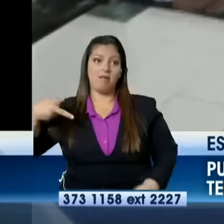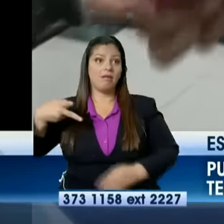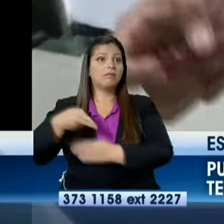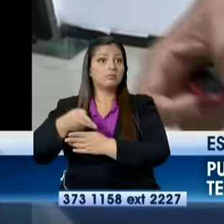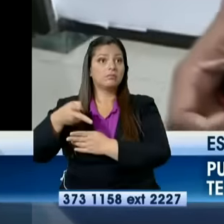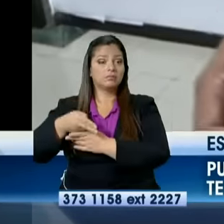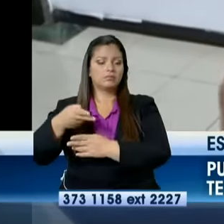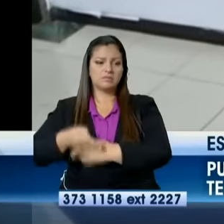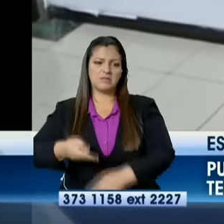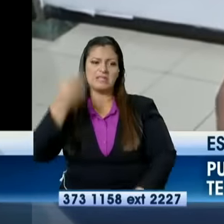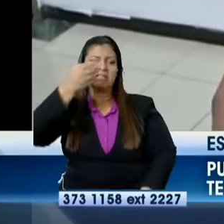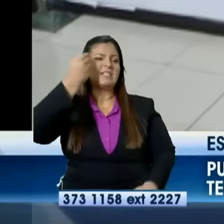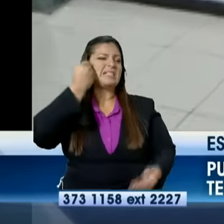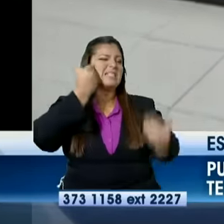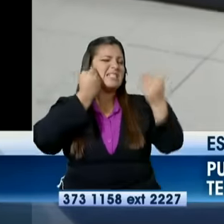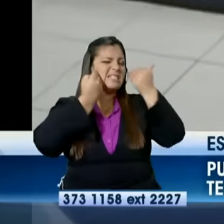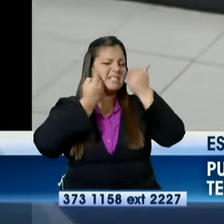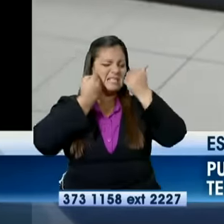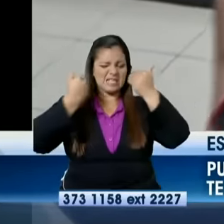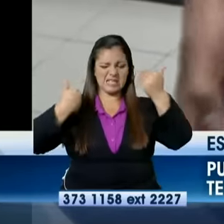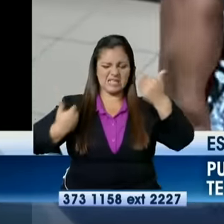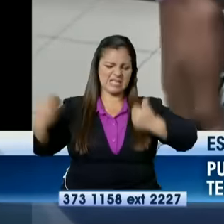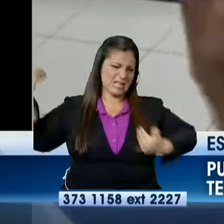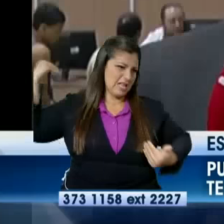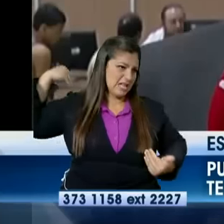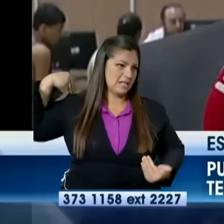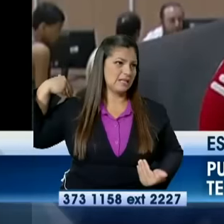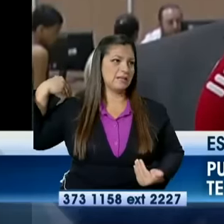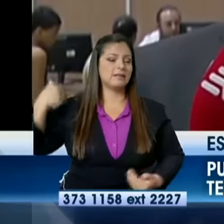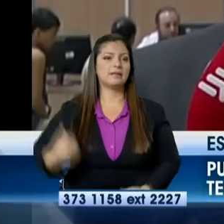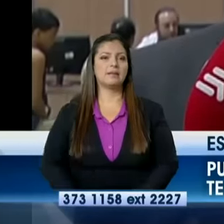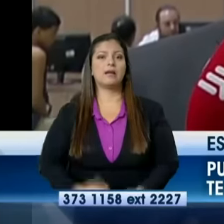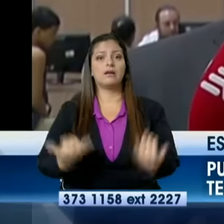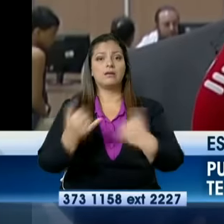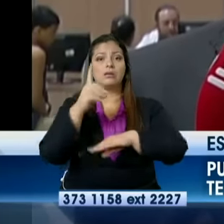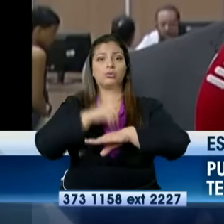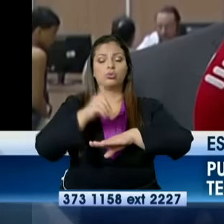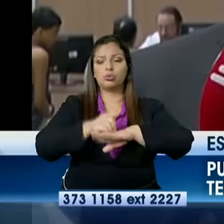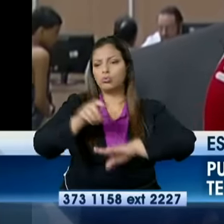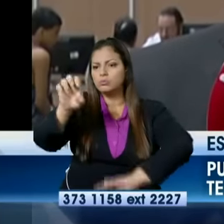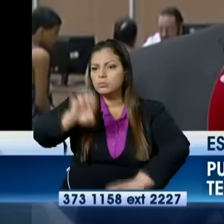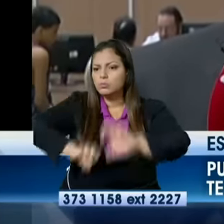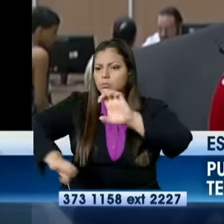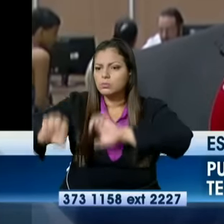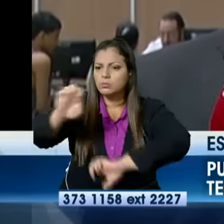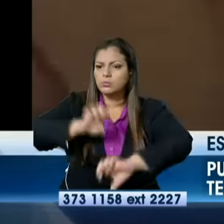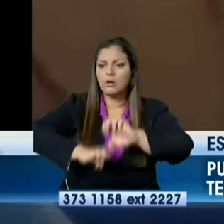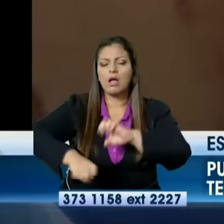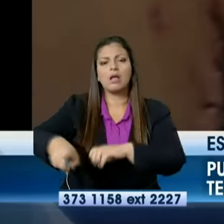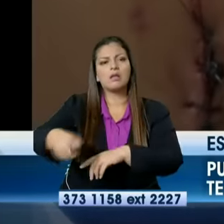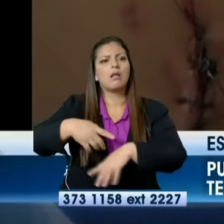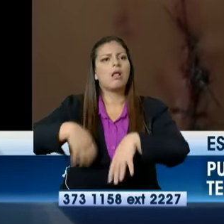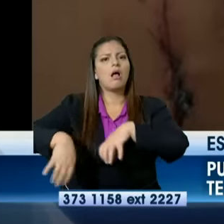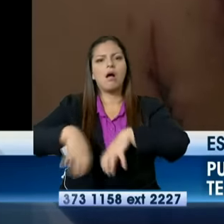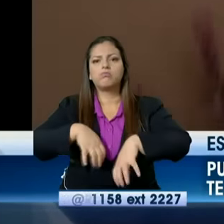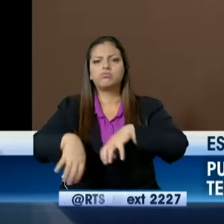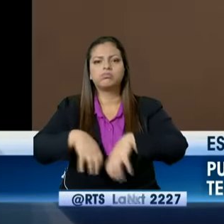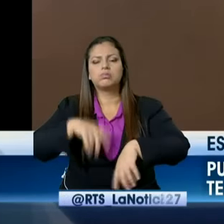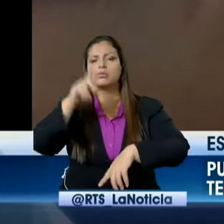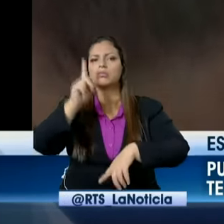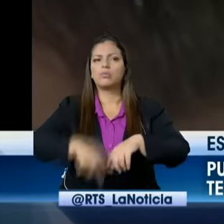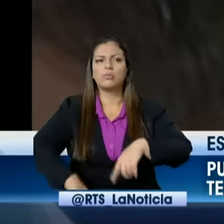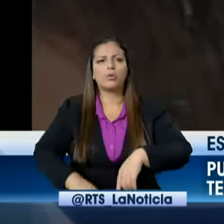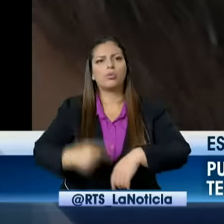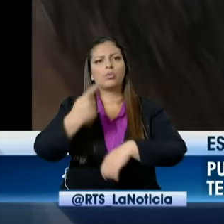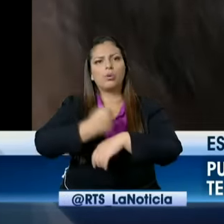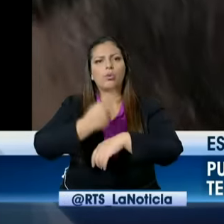la espalda. Al reconocimiento médico legal se ha establecido una incapacidad de 4 o 8 días. Ocurrió a las 7 de la